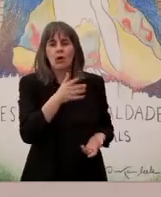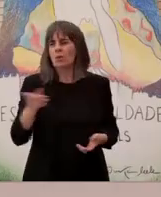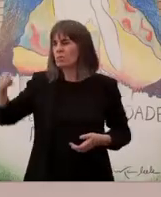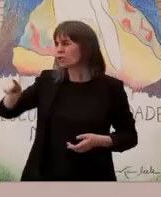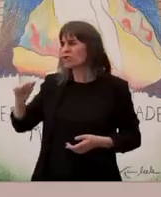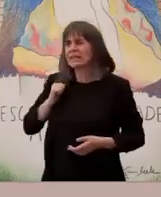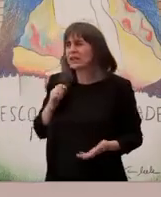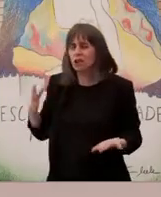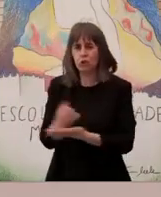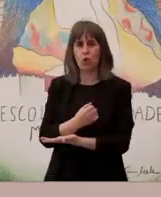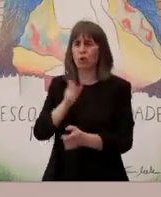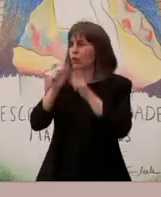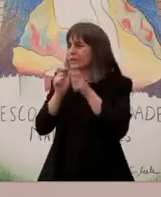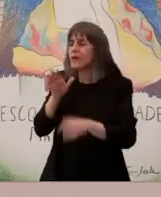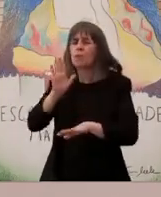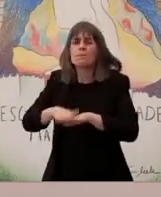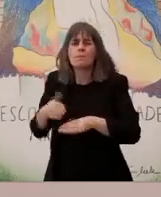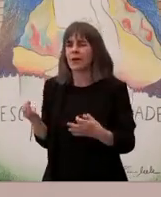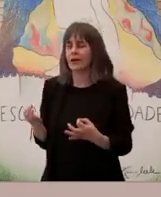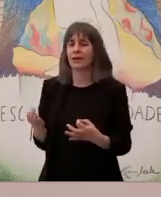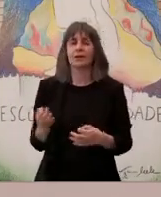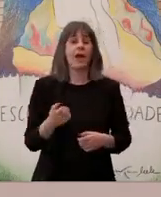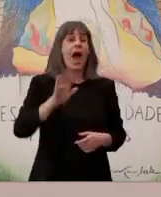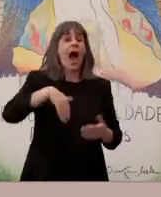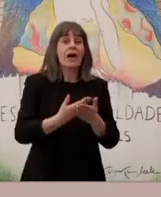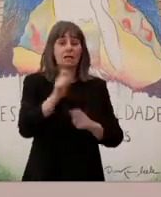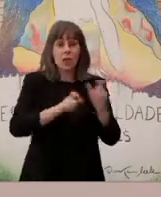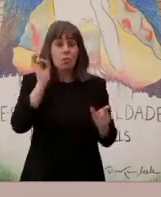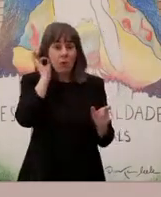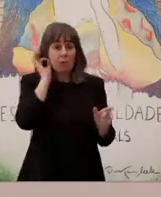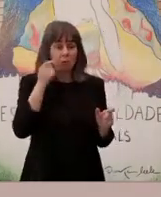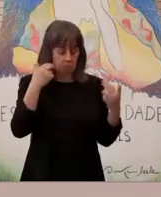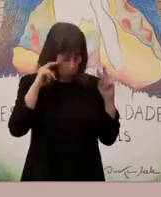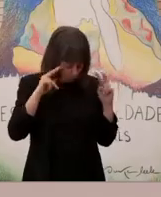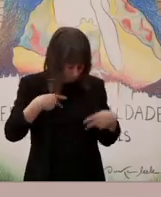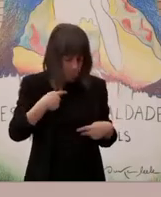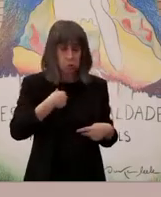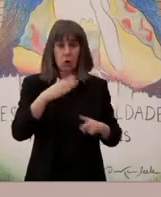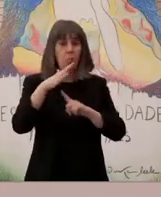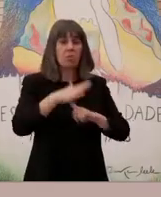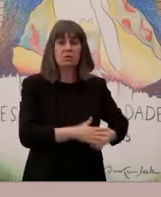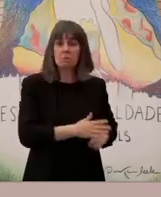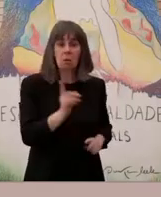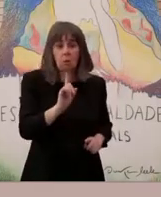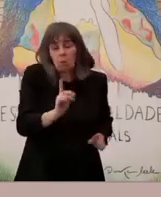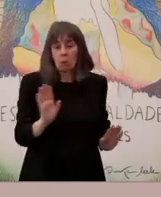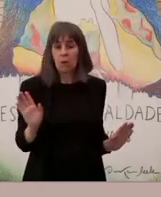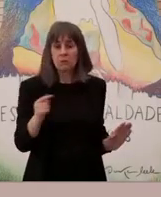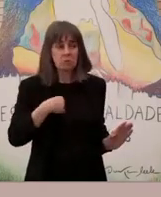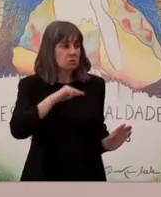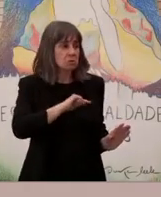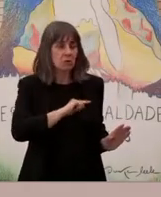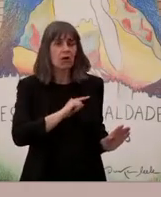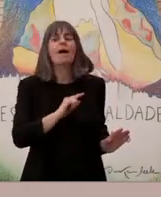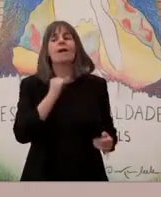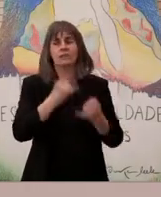porque protestades las mismas mujeres decían él no me siento discriminada o no me siento entonces empezamos a enumerar